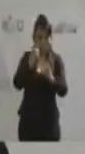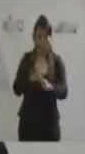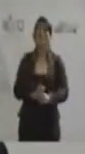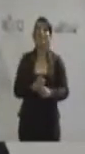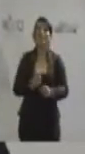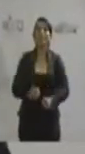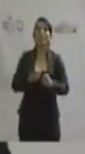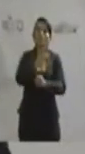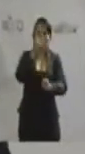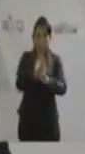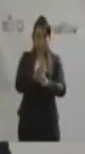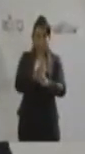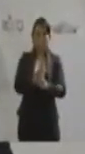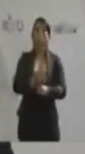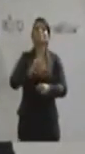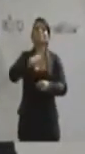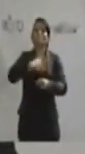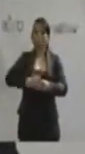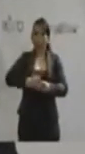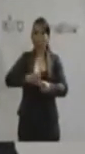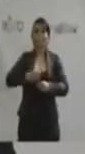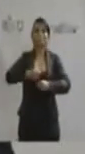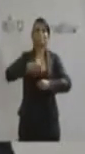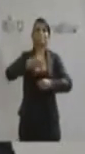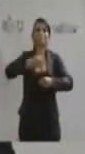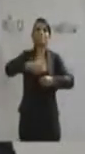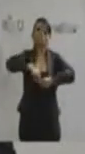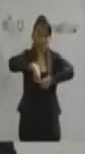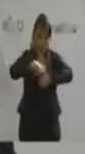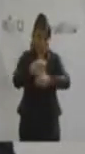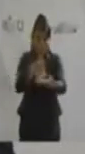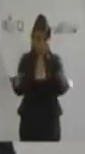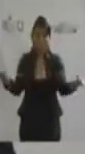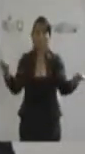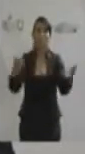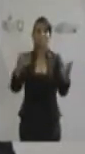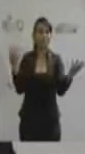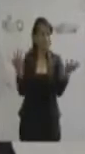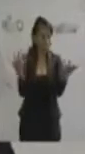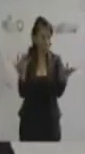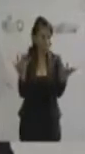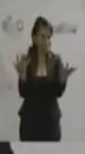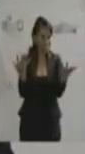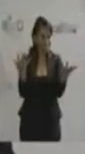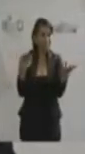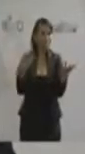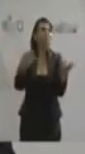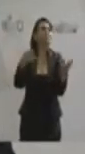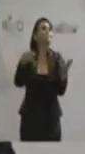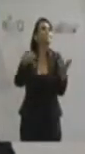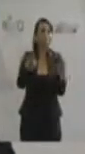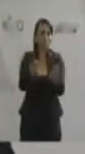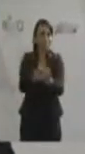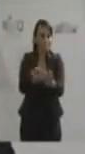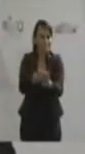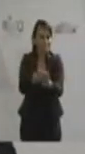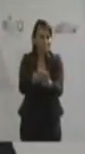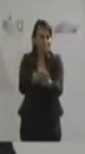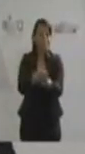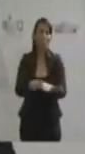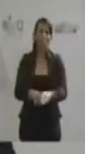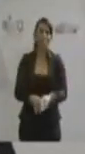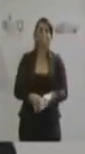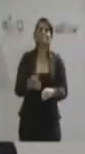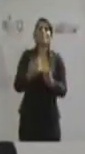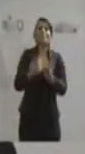de justicia. No vamos a tener seguridad en este estado si no resolvemos los problemas que la originan.